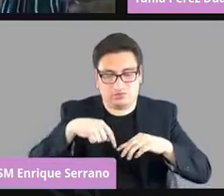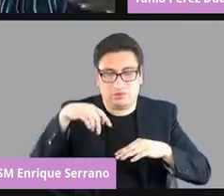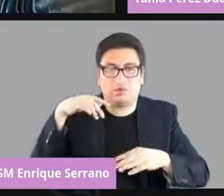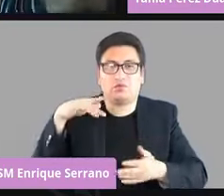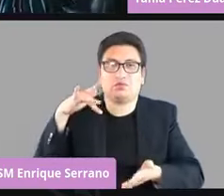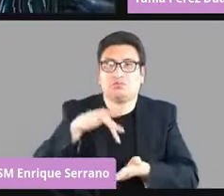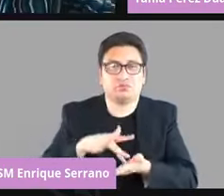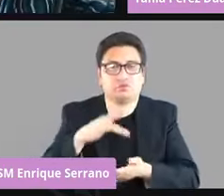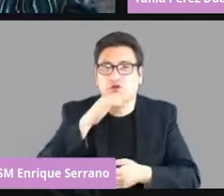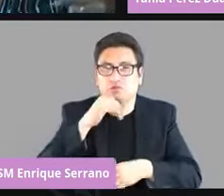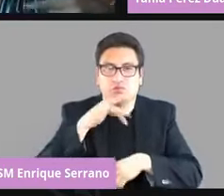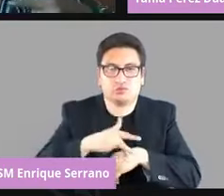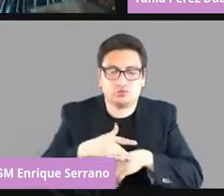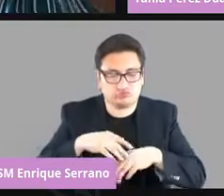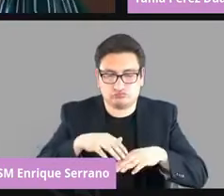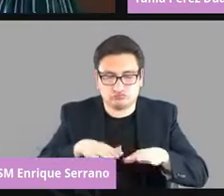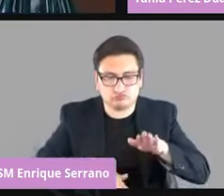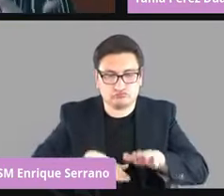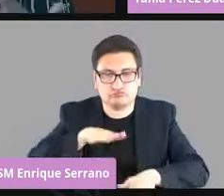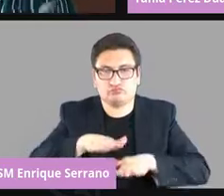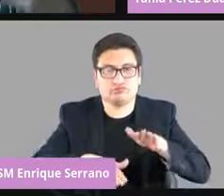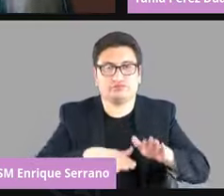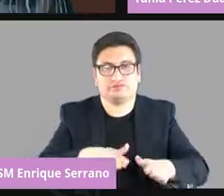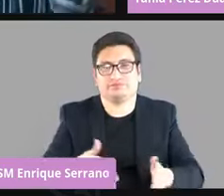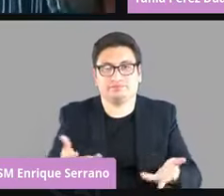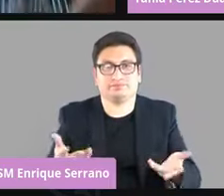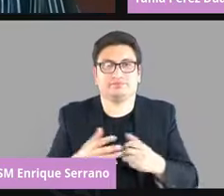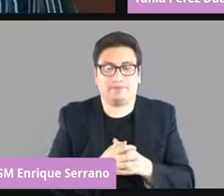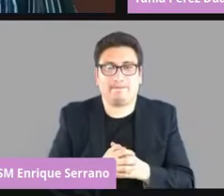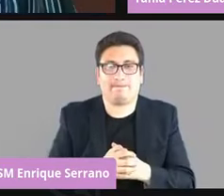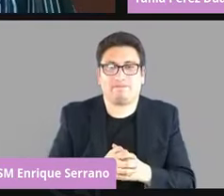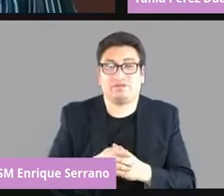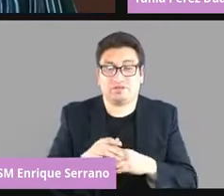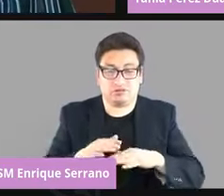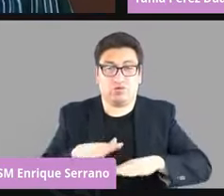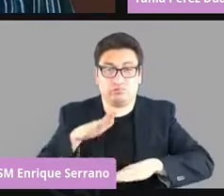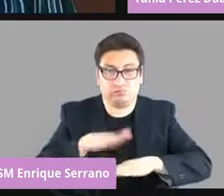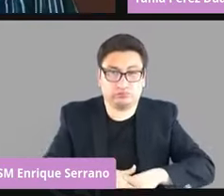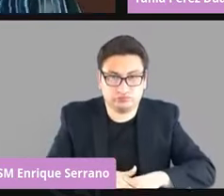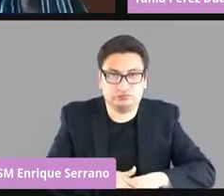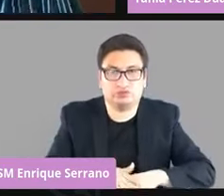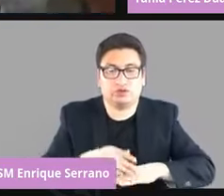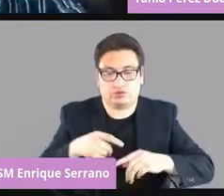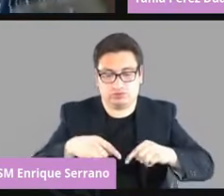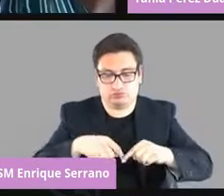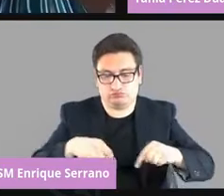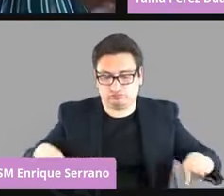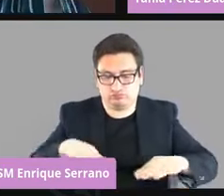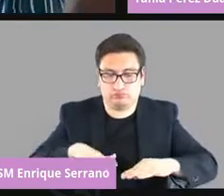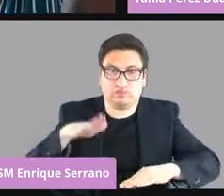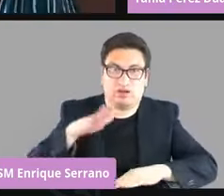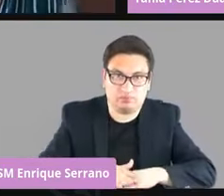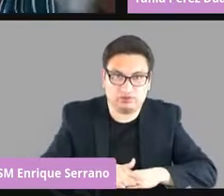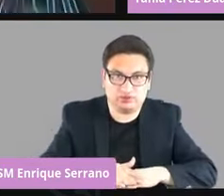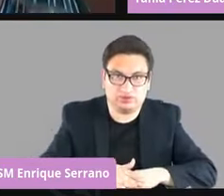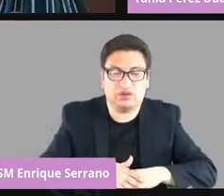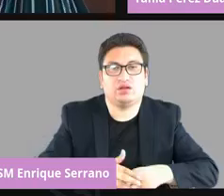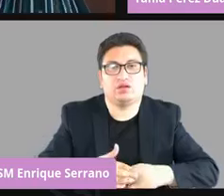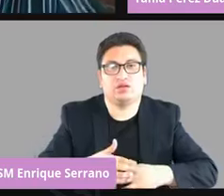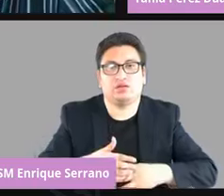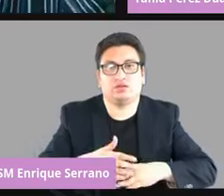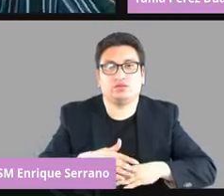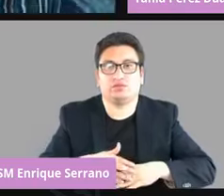las banquetas, ¿no? Los cuadros de las banquetas. Entonces, si pisa uno, lo que nos comentan en el video es que si pisa uno, entonces